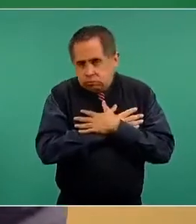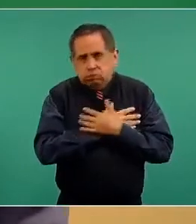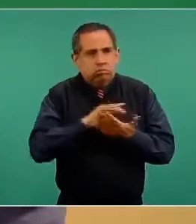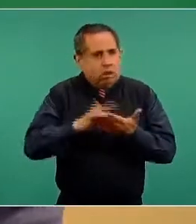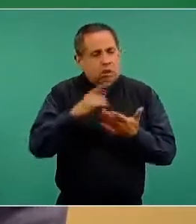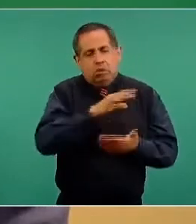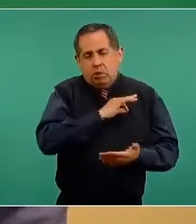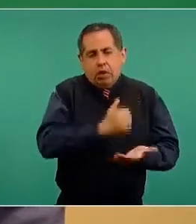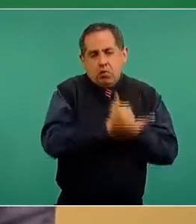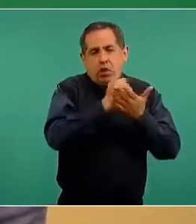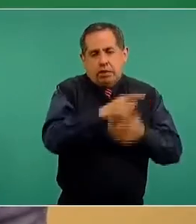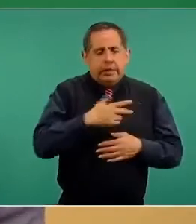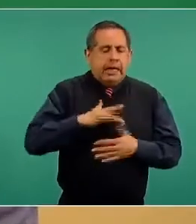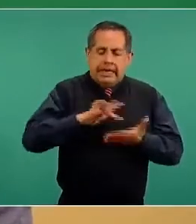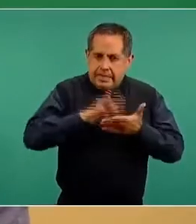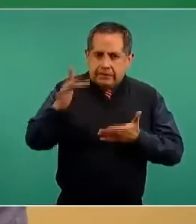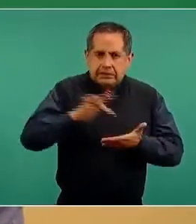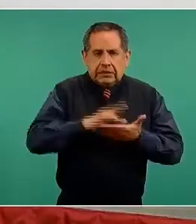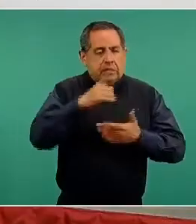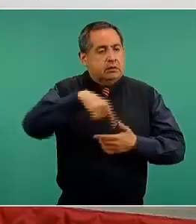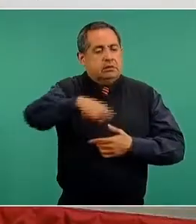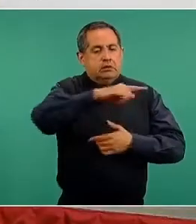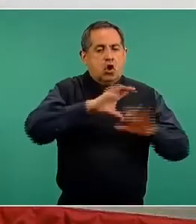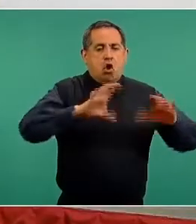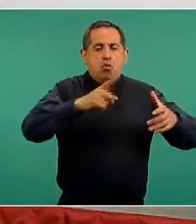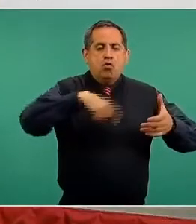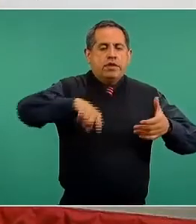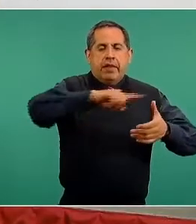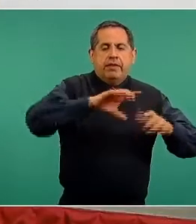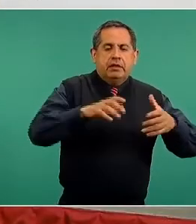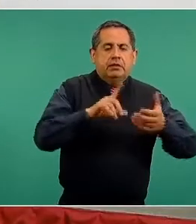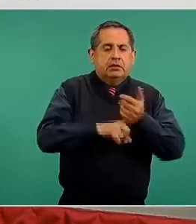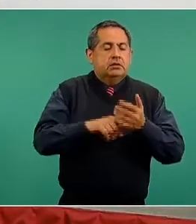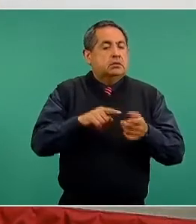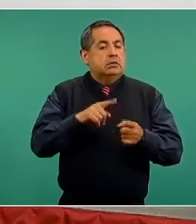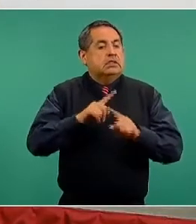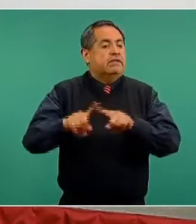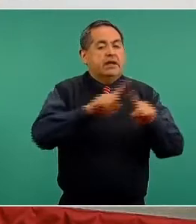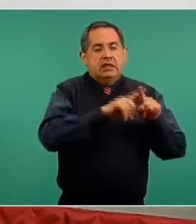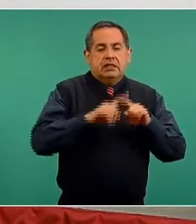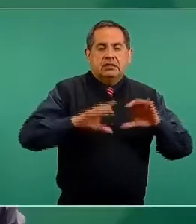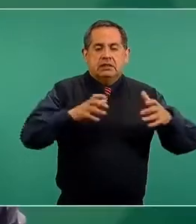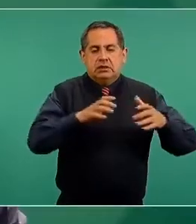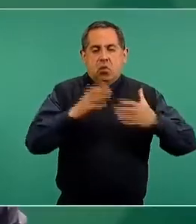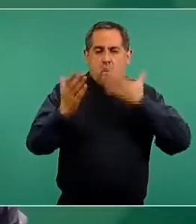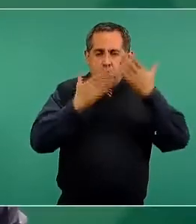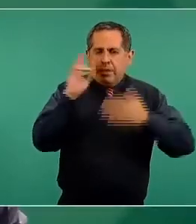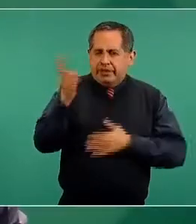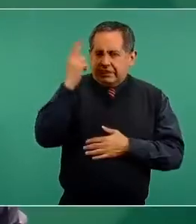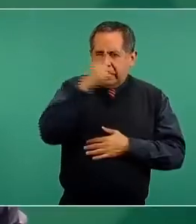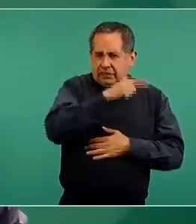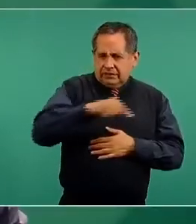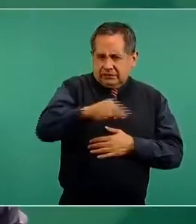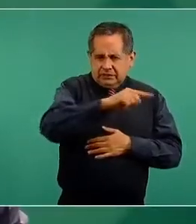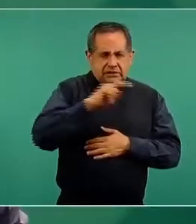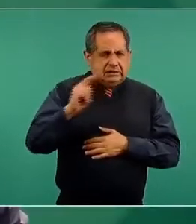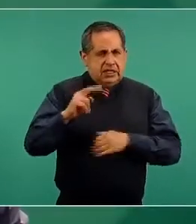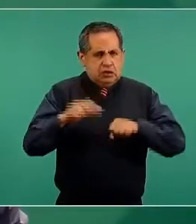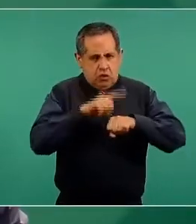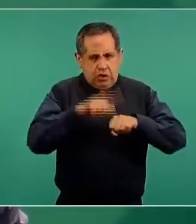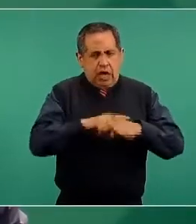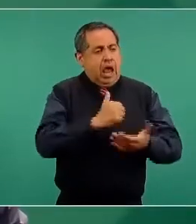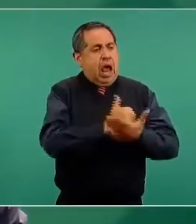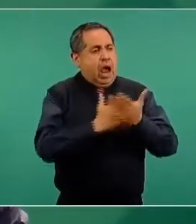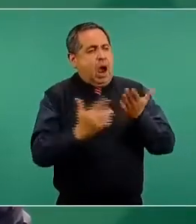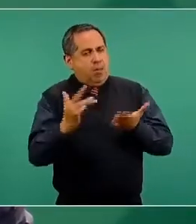capacidad. Entonces, gracias a las comunidades de las casas de estudios nacionales que nos han